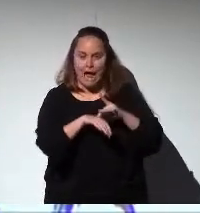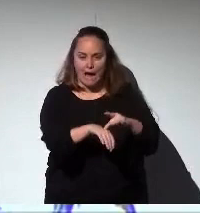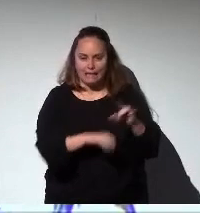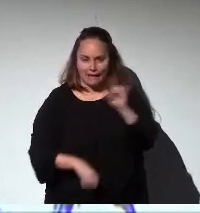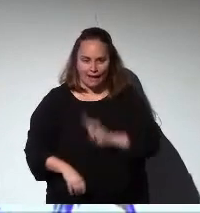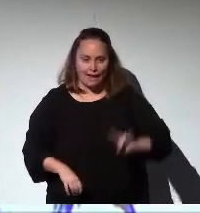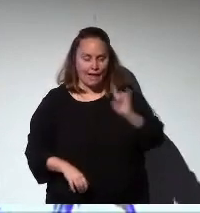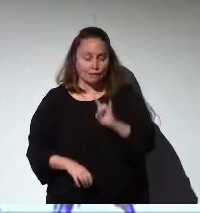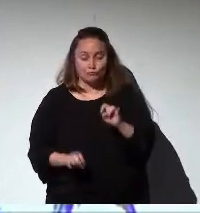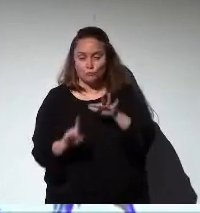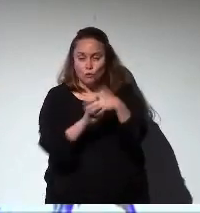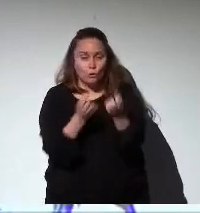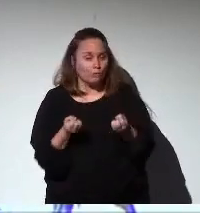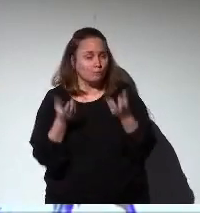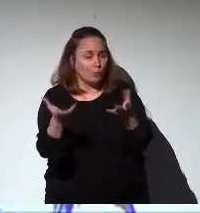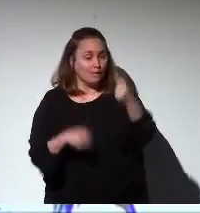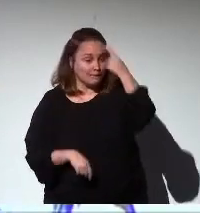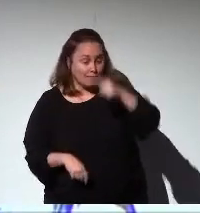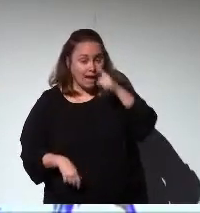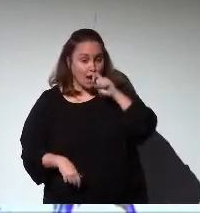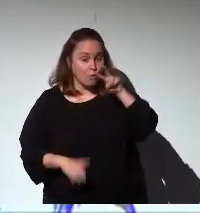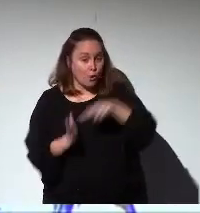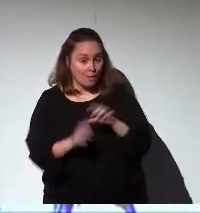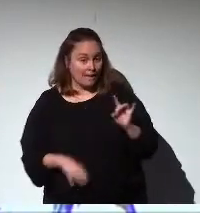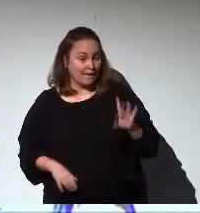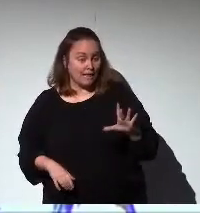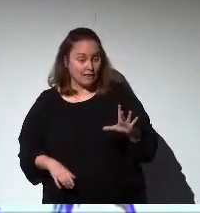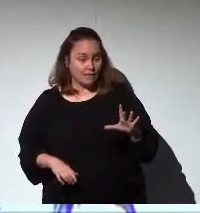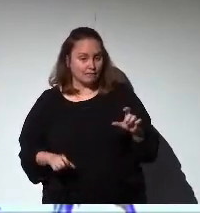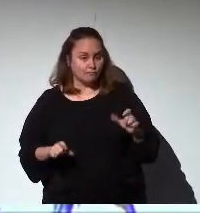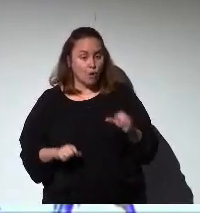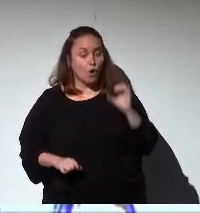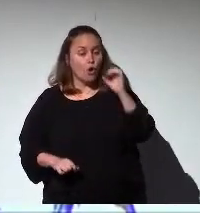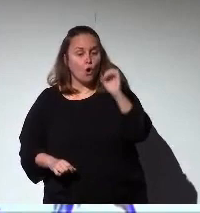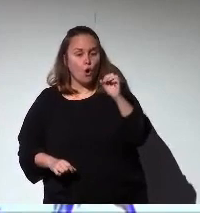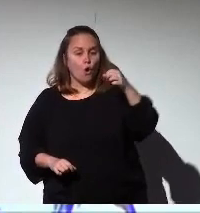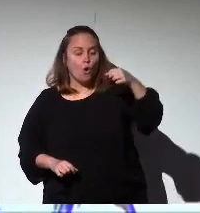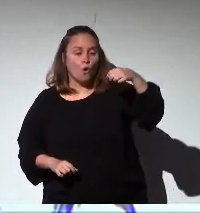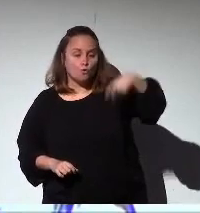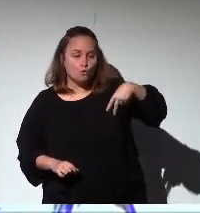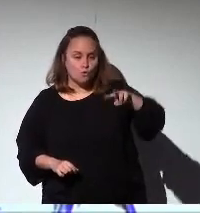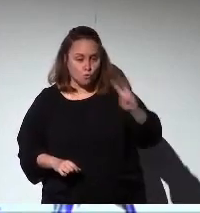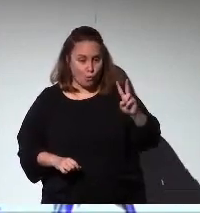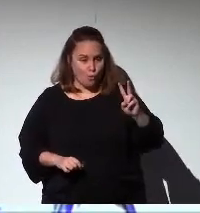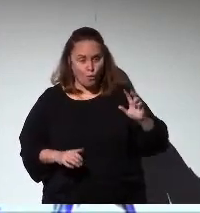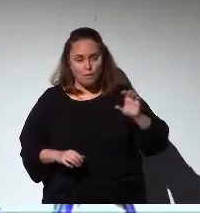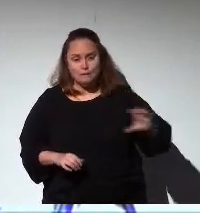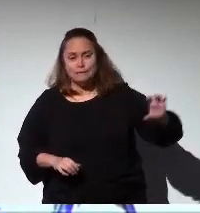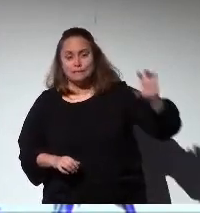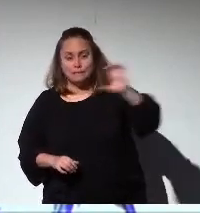en contexto, como saben, en el año 2015, la Organización de las Naciones Unidas, no todas, pero 193